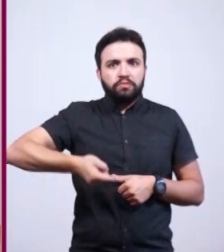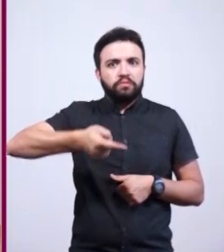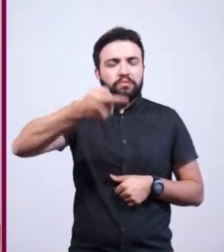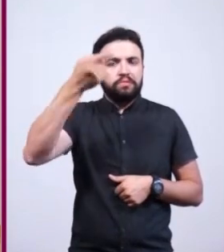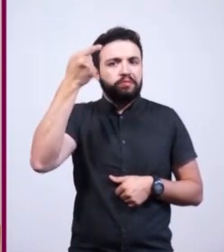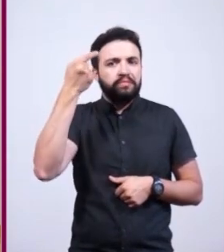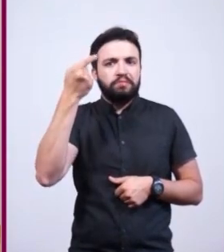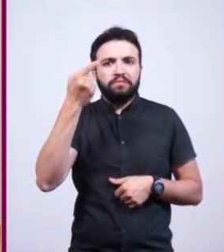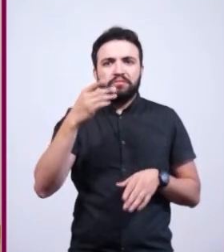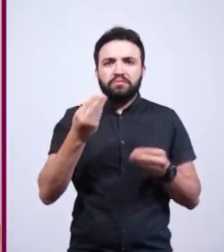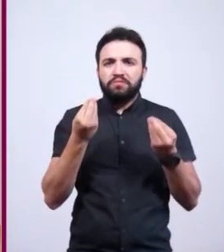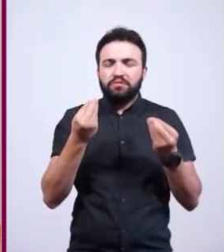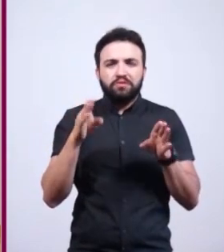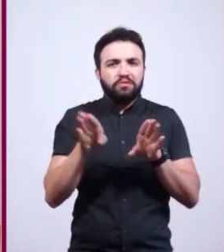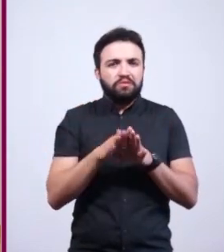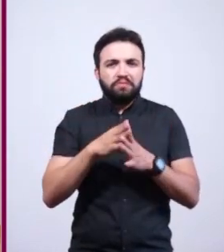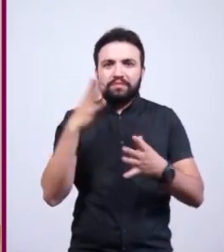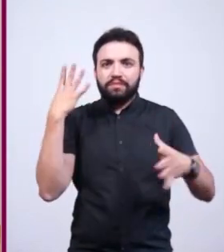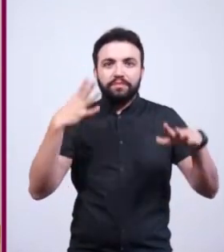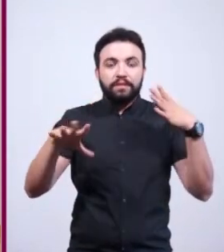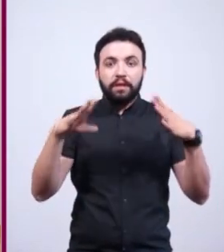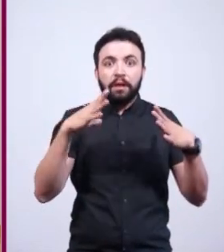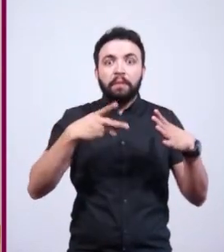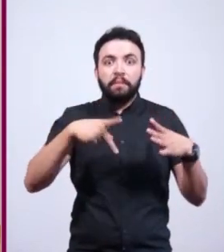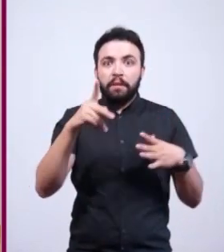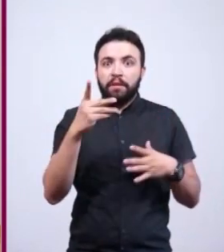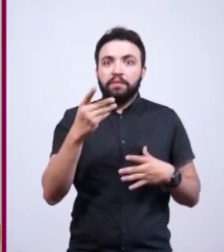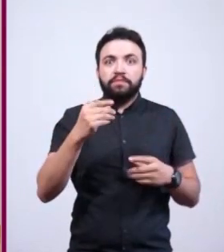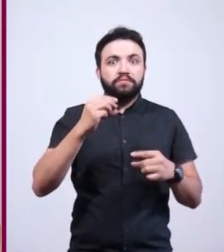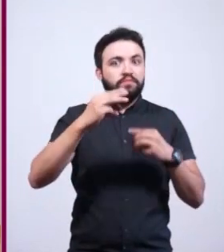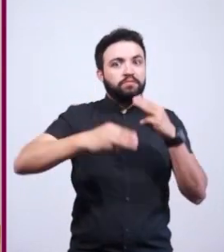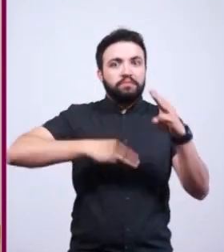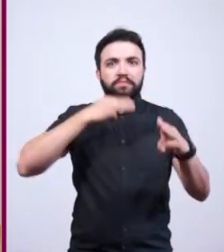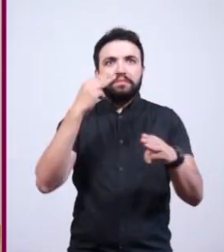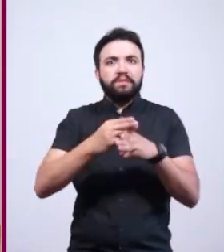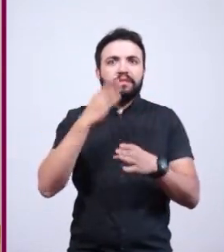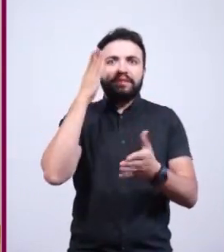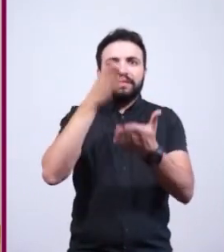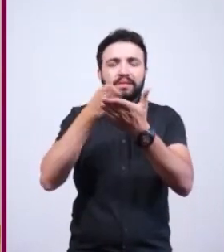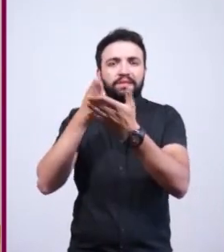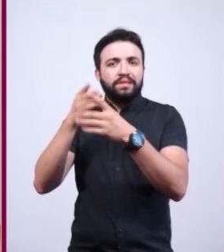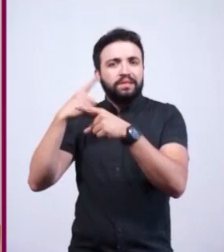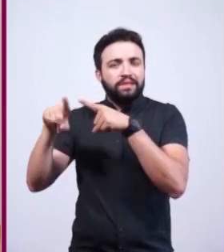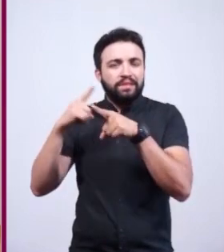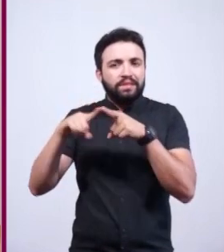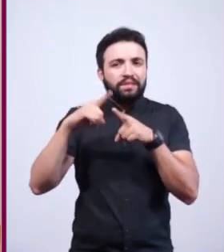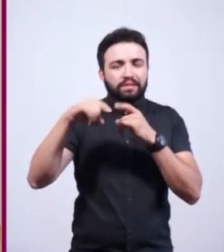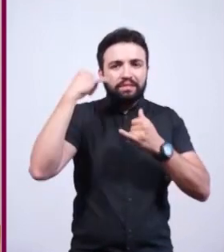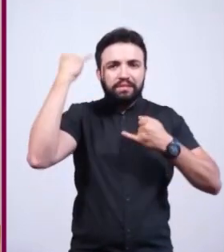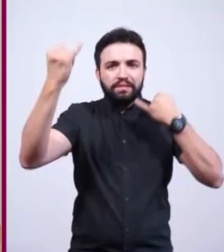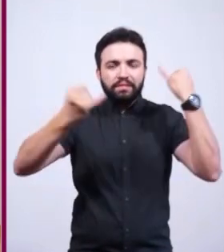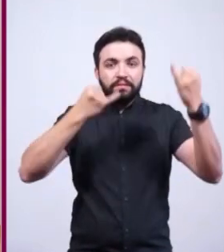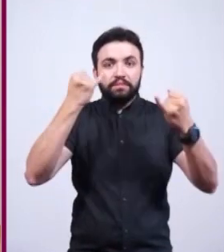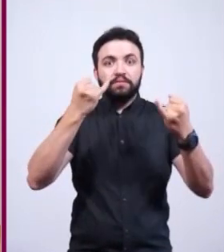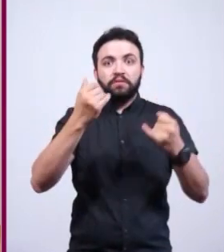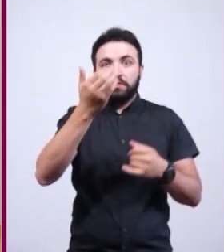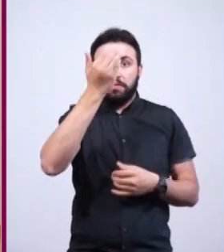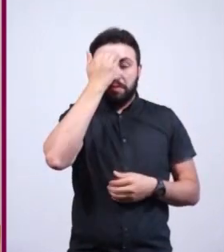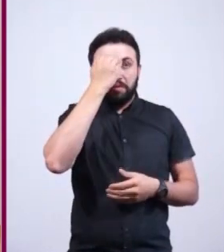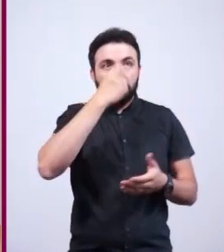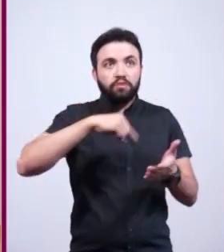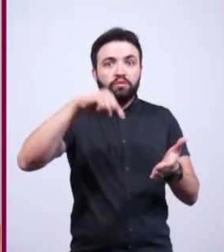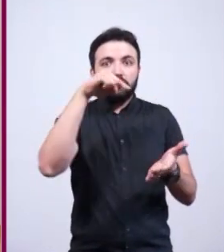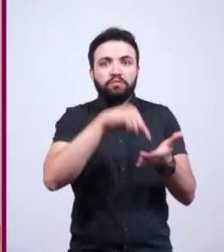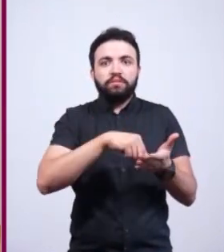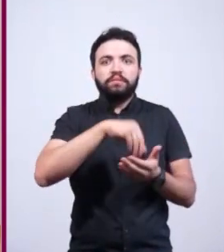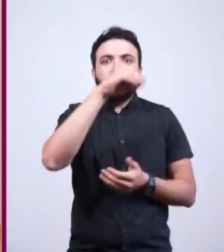que esta inquietud la ha llevado a recorrer el mundo y nuestro país. Y es en estos viajes en los que Florencia Guillén ha conocido lugares y personas